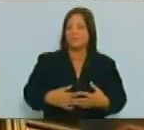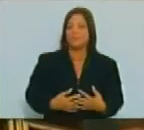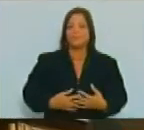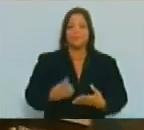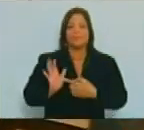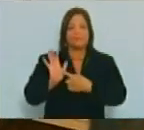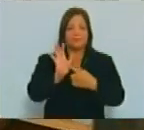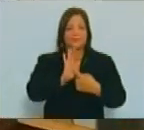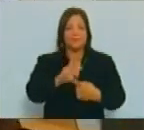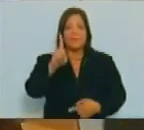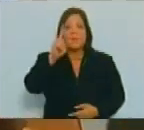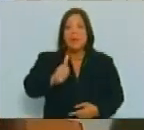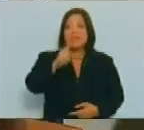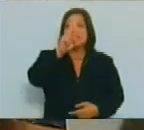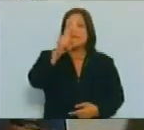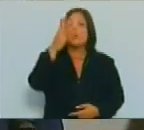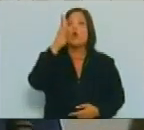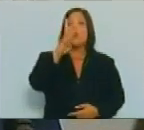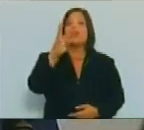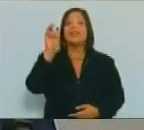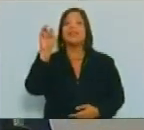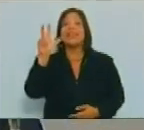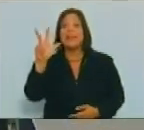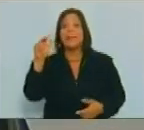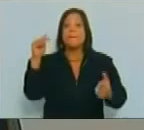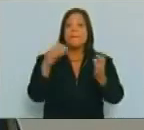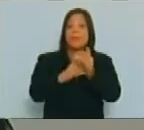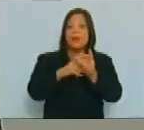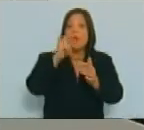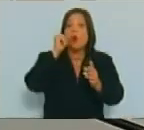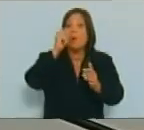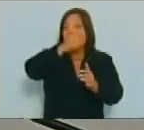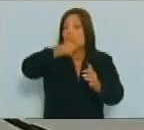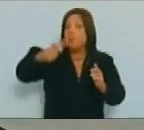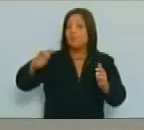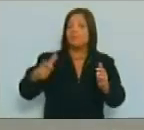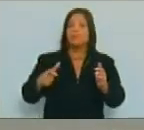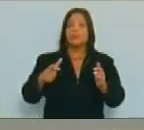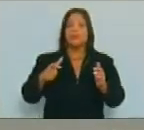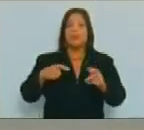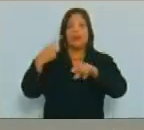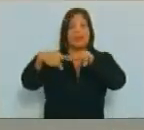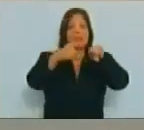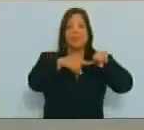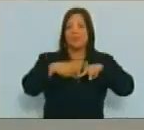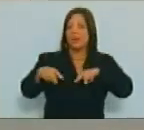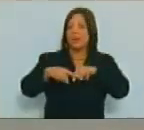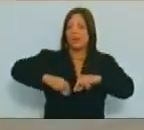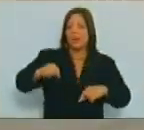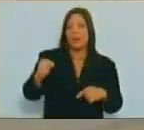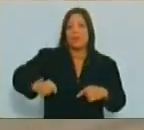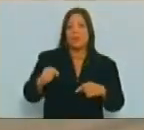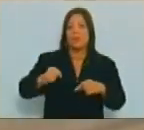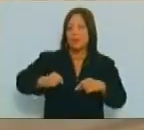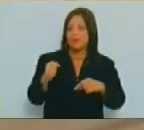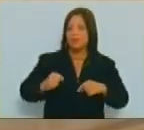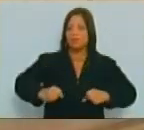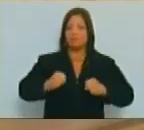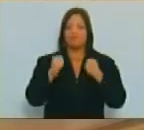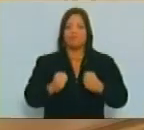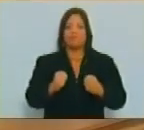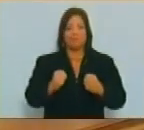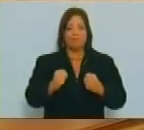parte de más de 143.000 hombres y mujeres de los diferentes cuerpos de policía y órganos de seguridad ciudadana